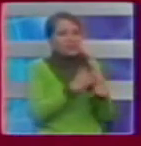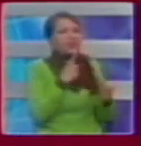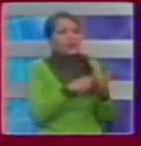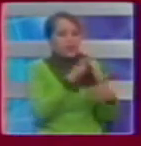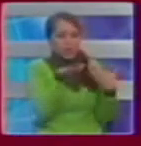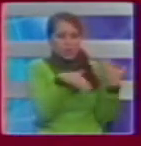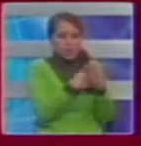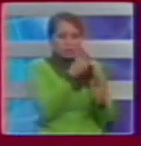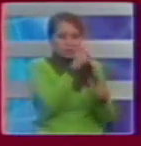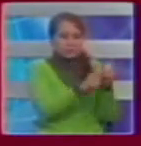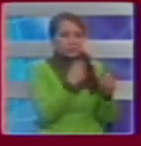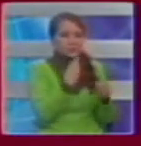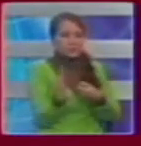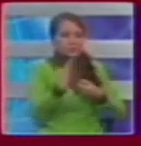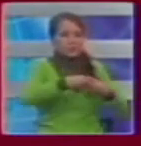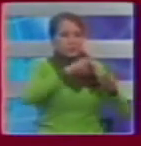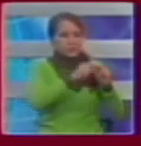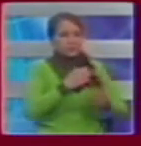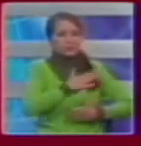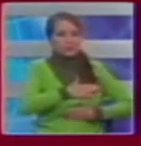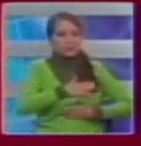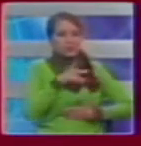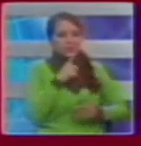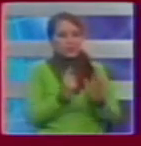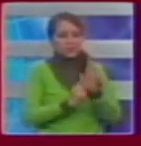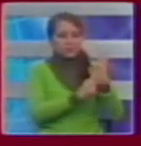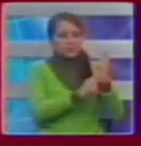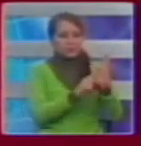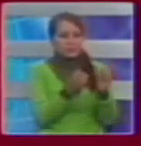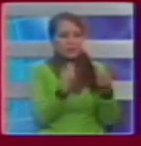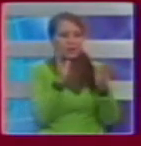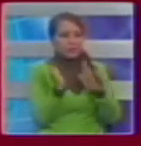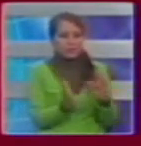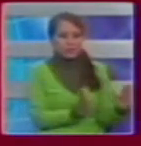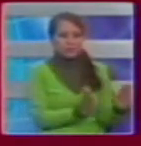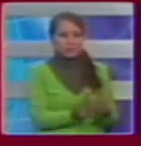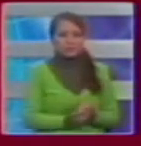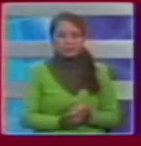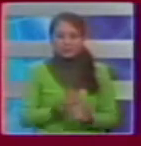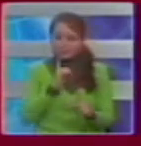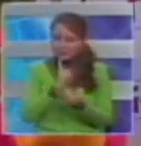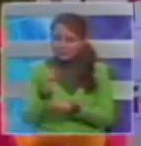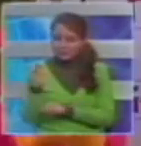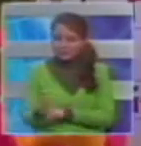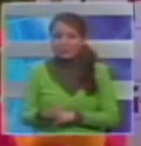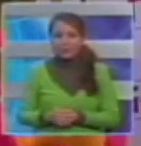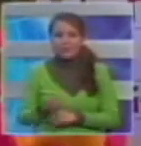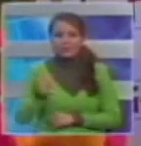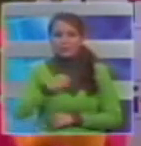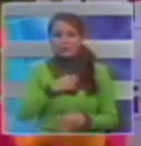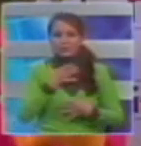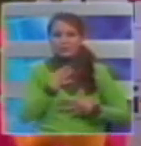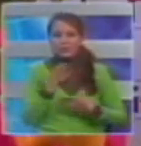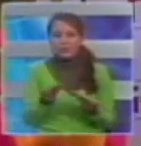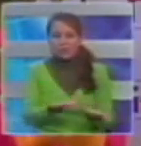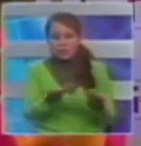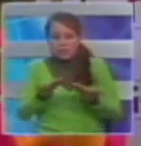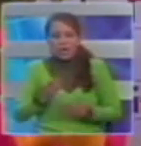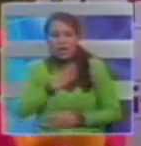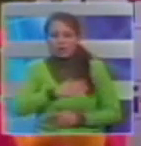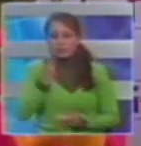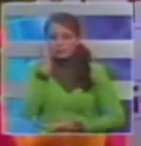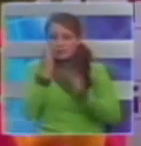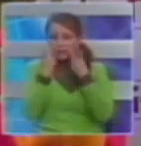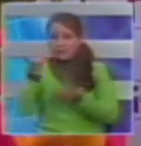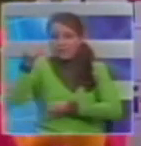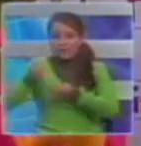que todo el público asista y pueda disfrutar de esta exposición que ustedes han preparado. Claro, estaríamos encantados en recibirles. Por favor,